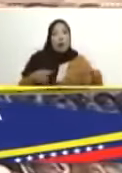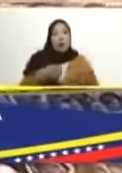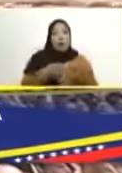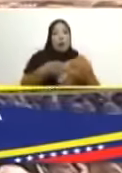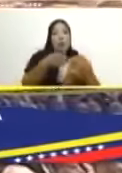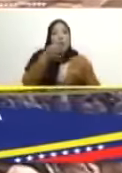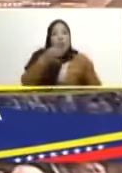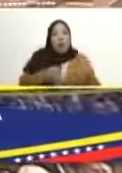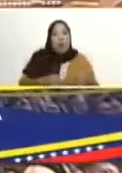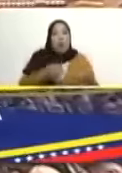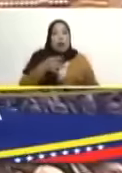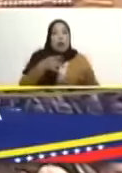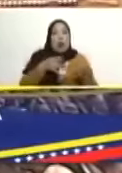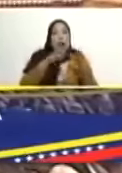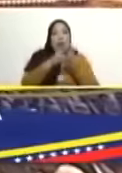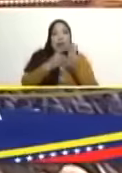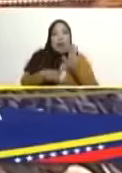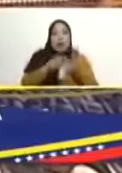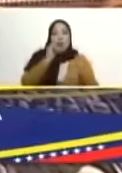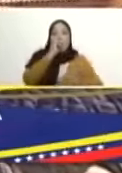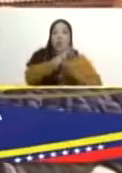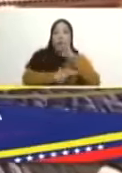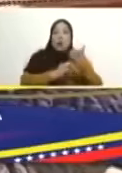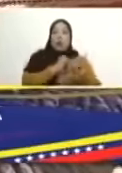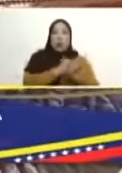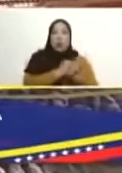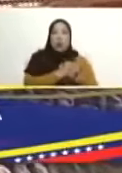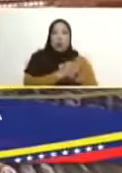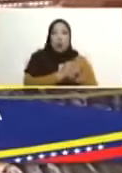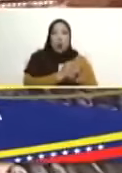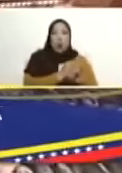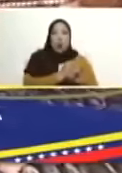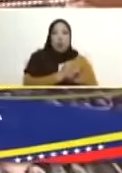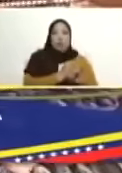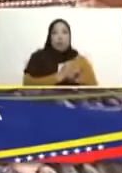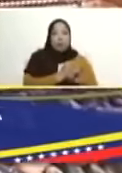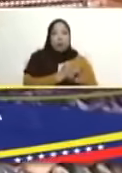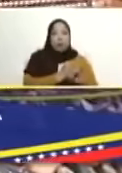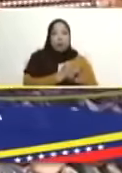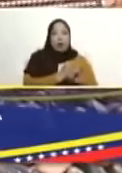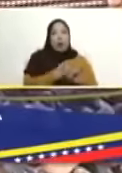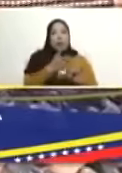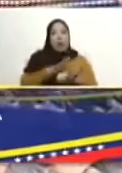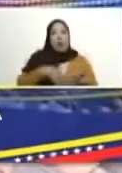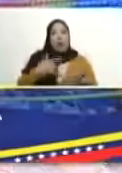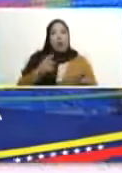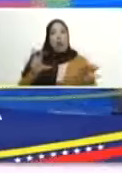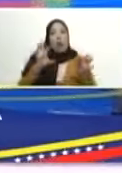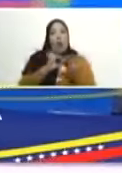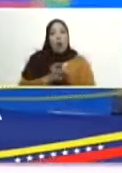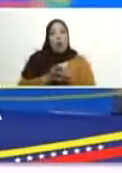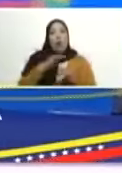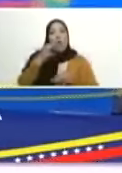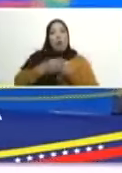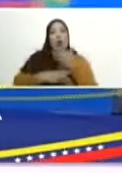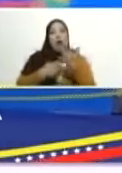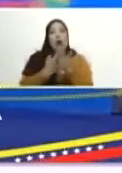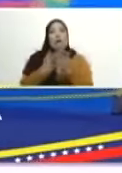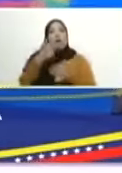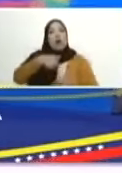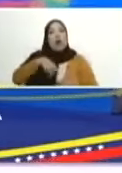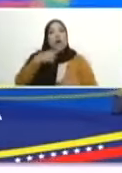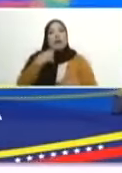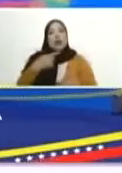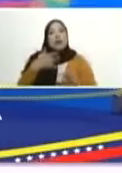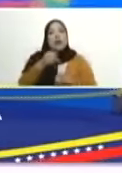válido conforme al derecho internacional. Ese es el utis possidetis juris, ¿verdad? Que nosotros siempre decimos el utis possidetis juris, pero ¿qué dice aquí?